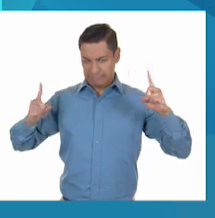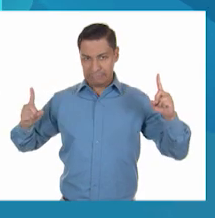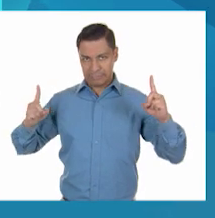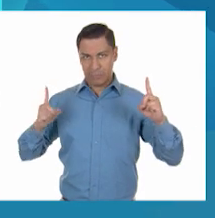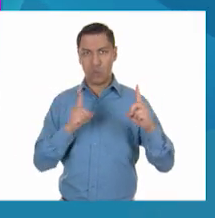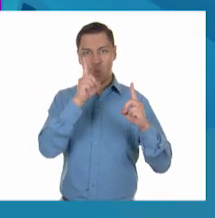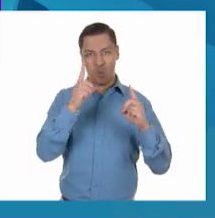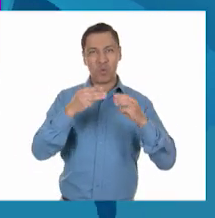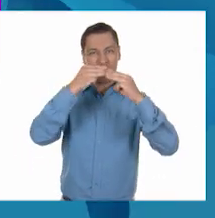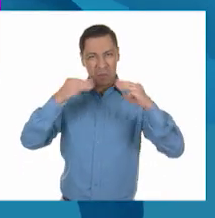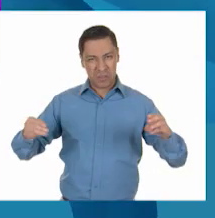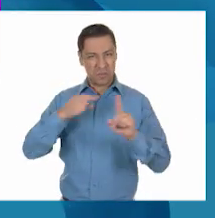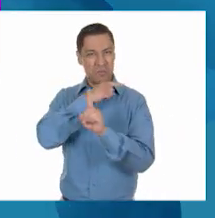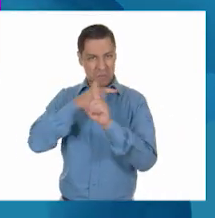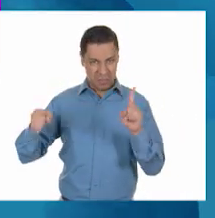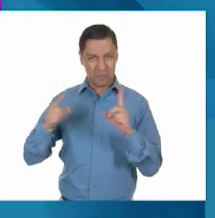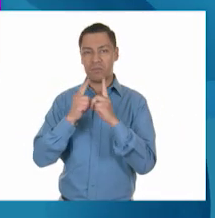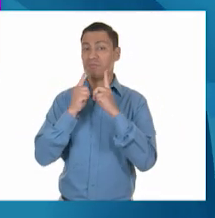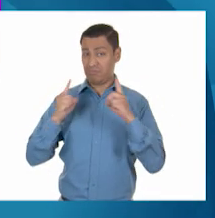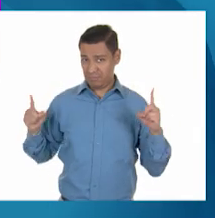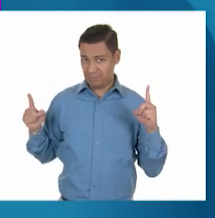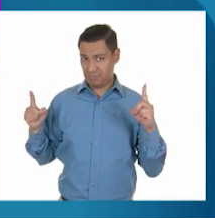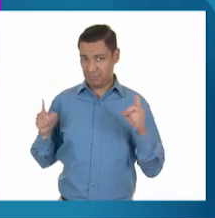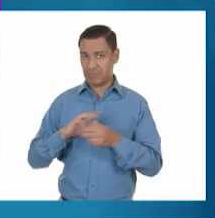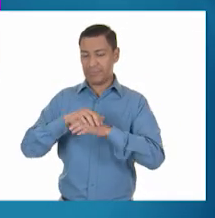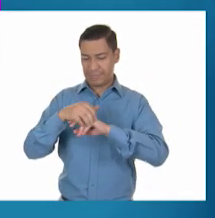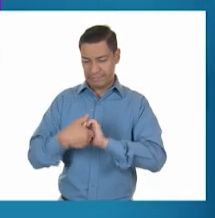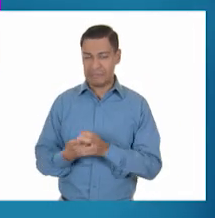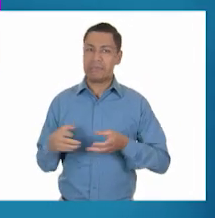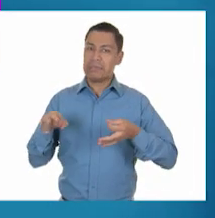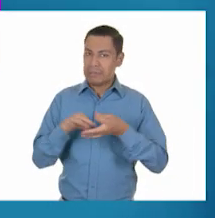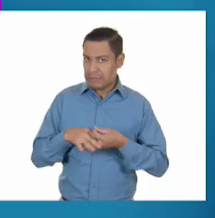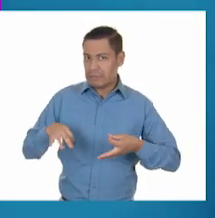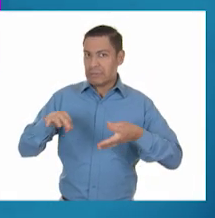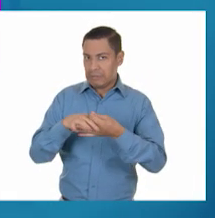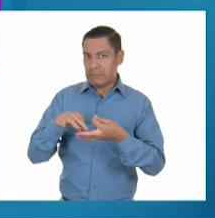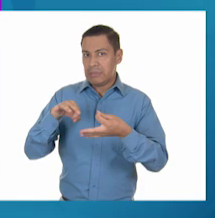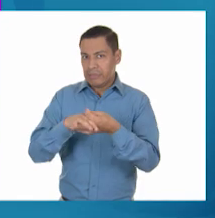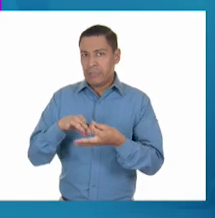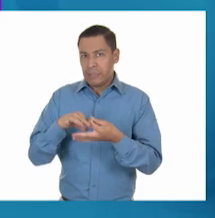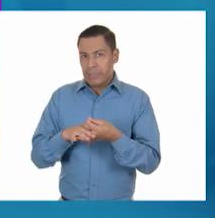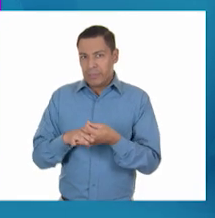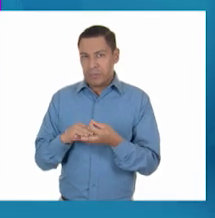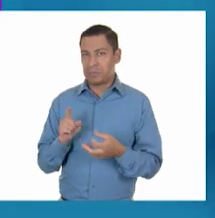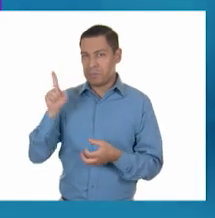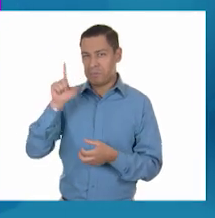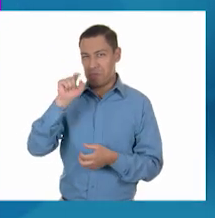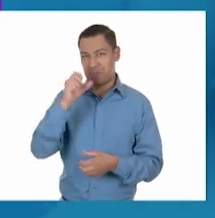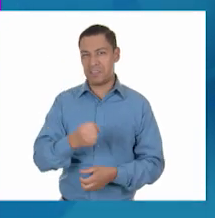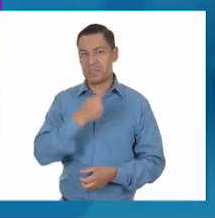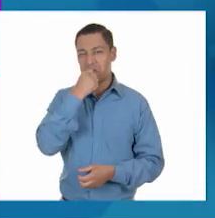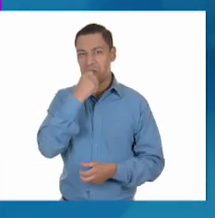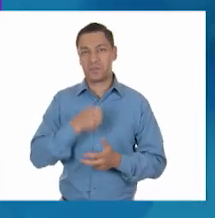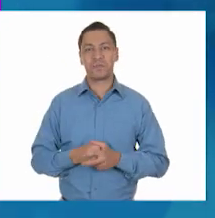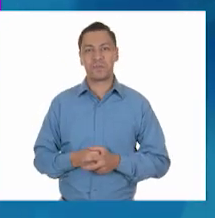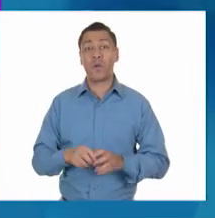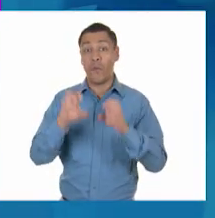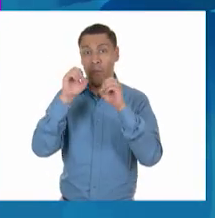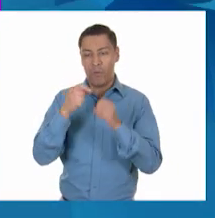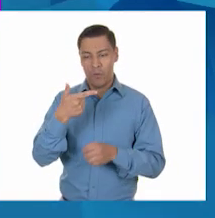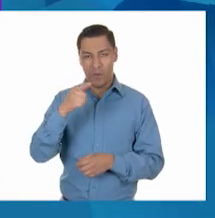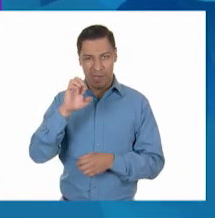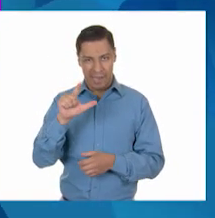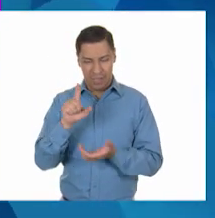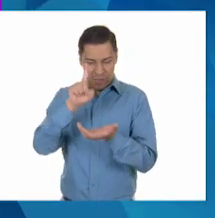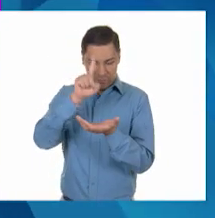y medio entre tú y los demás. Lávate las manos muy seguido con agua y jabón por lo menos durante 20 segundos o aplica